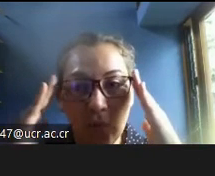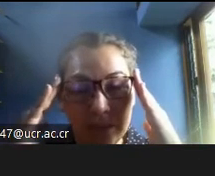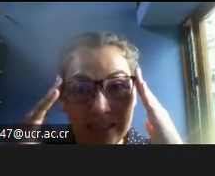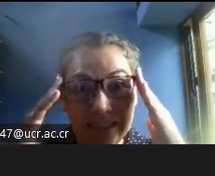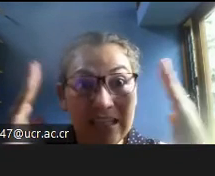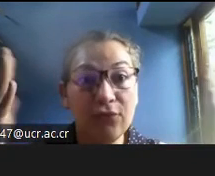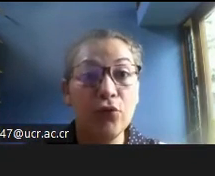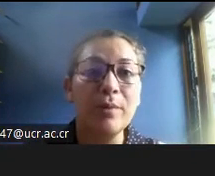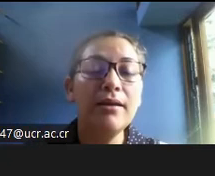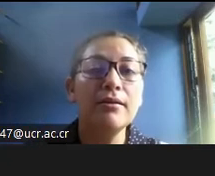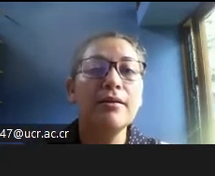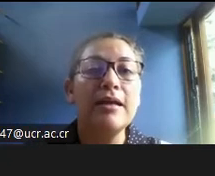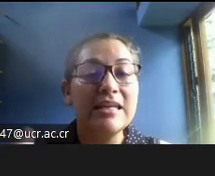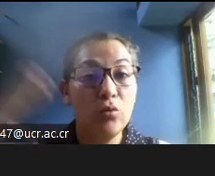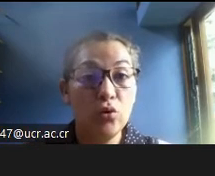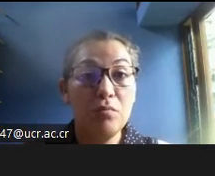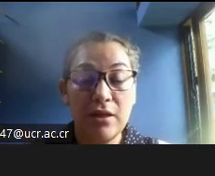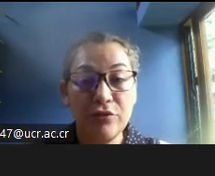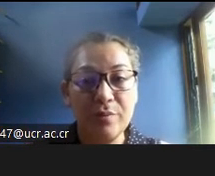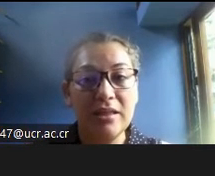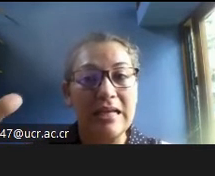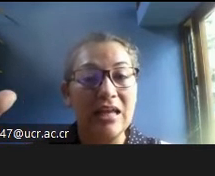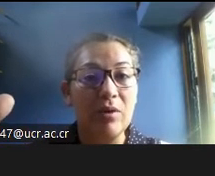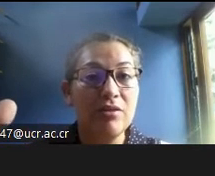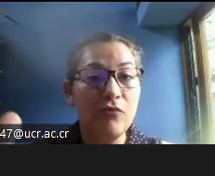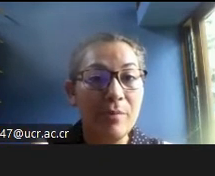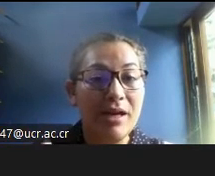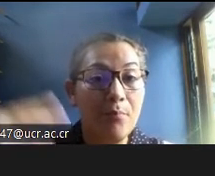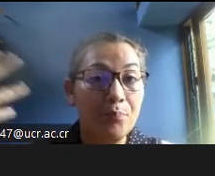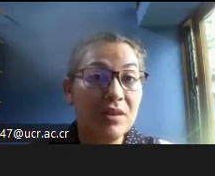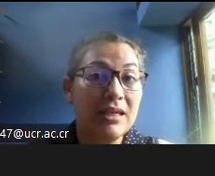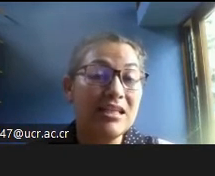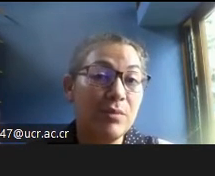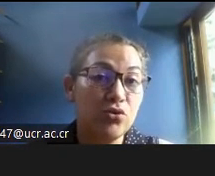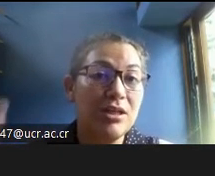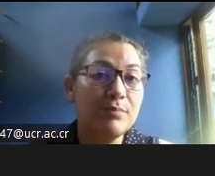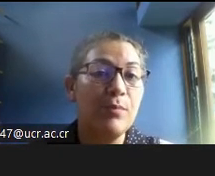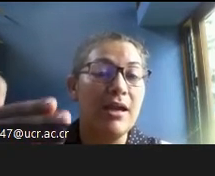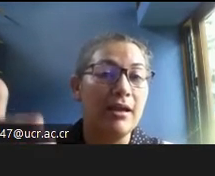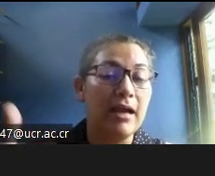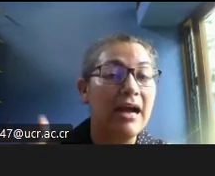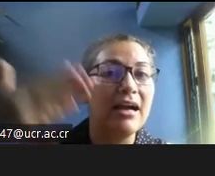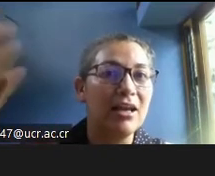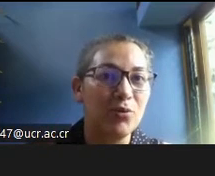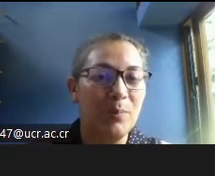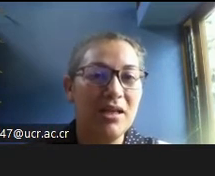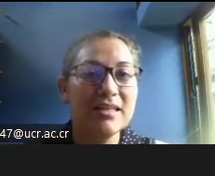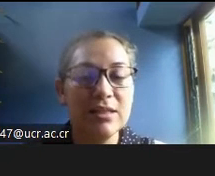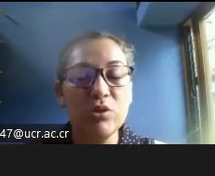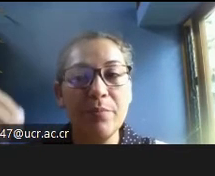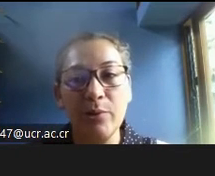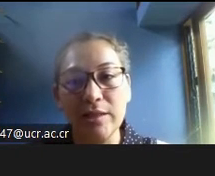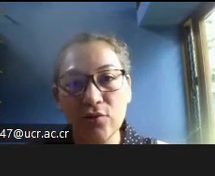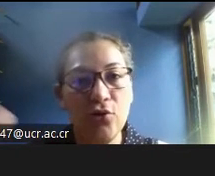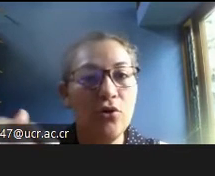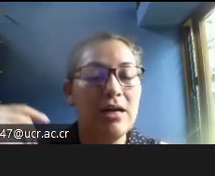al principio, pretenden informar, y algunos videos pretenden, además de informar, que las personas hagan algo, ¿verdad?